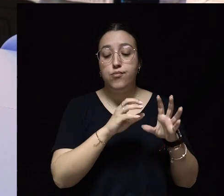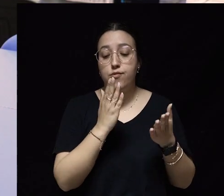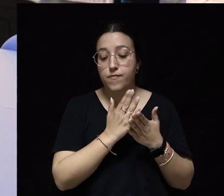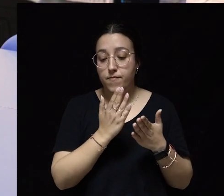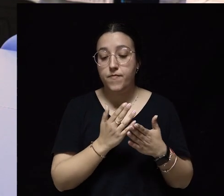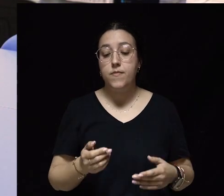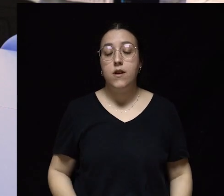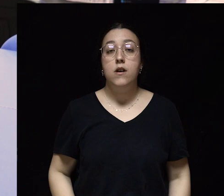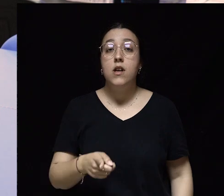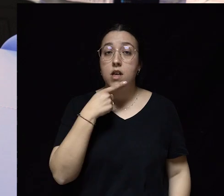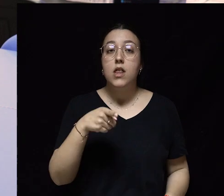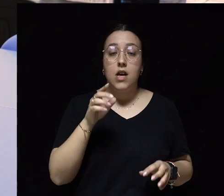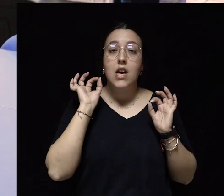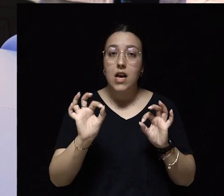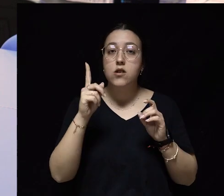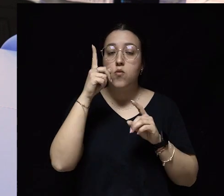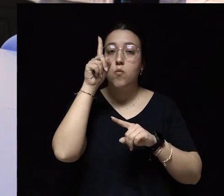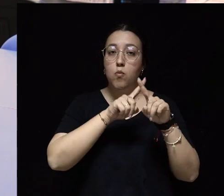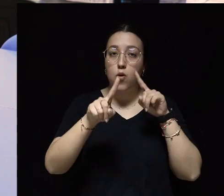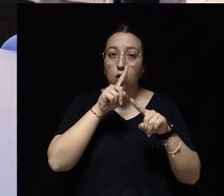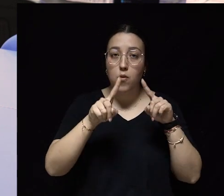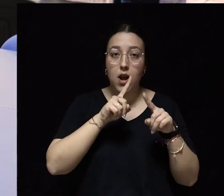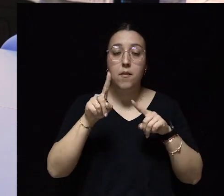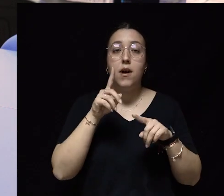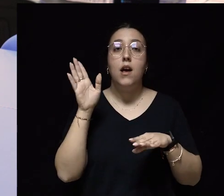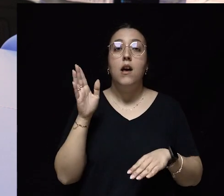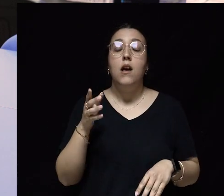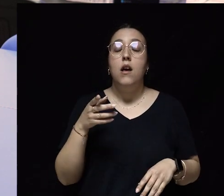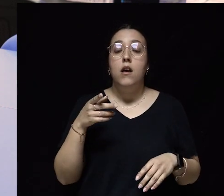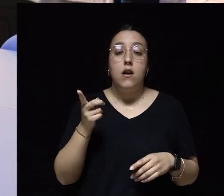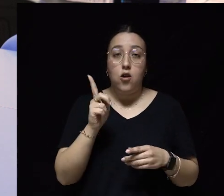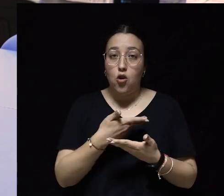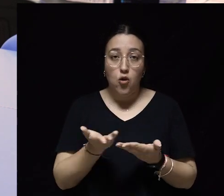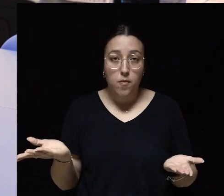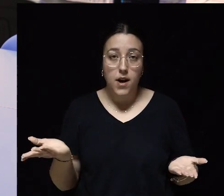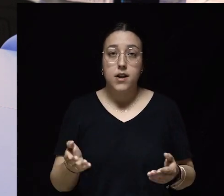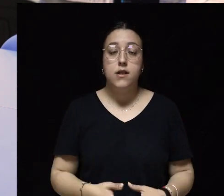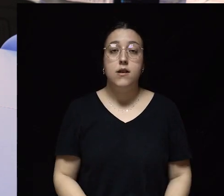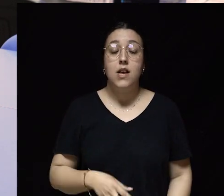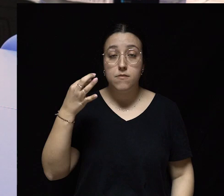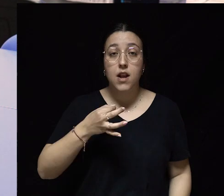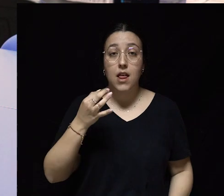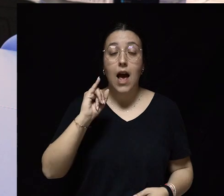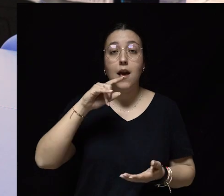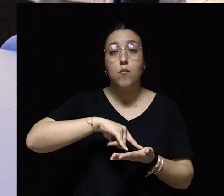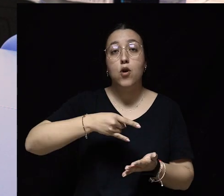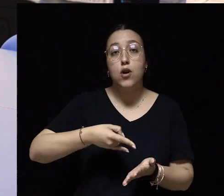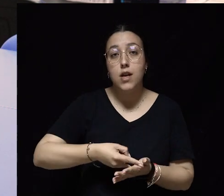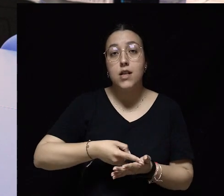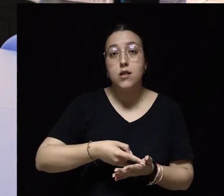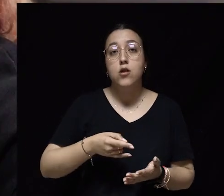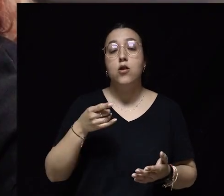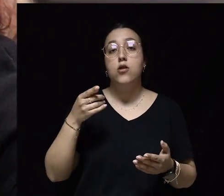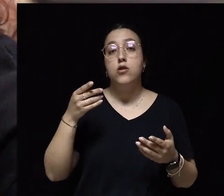una tragedia y es algo que obviamente no comparto, pero bueno, por suerte. Es verdad que ya existen proyectos